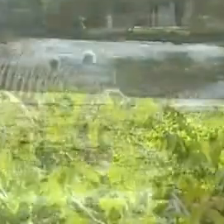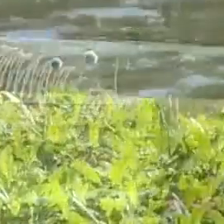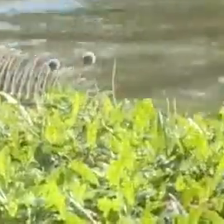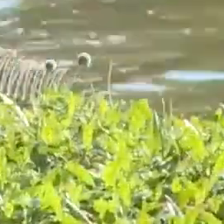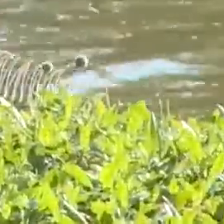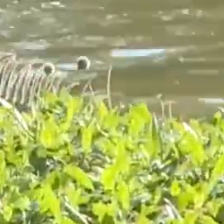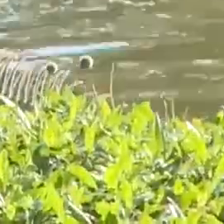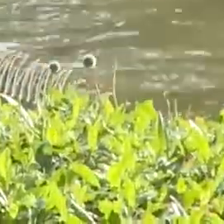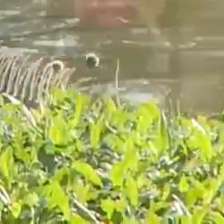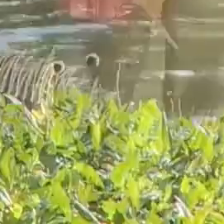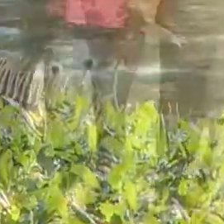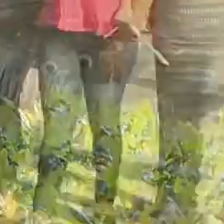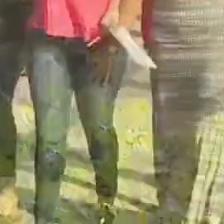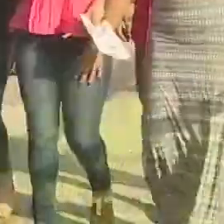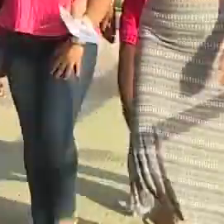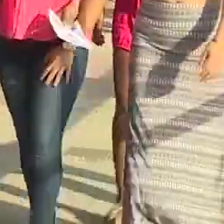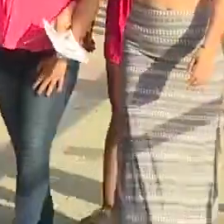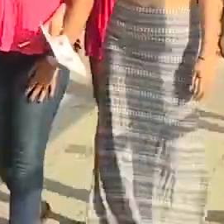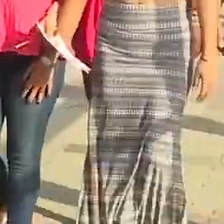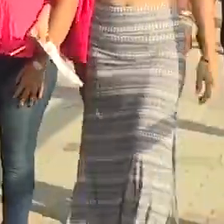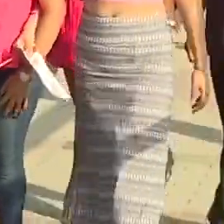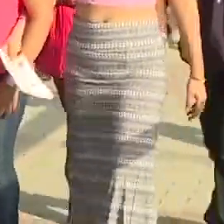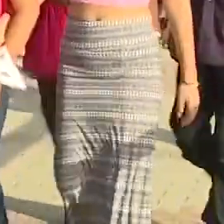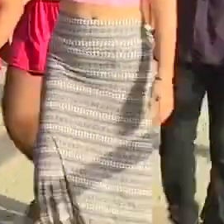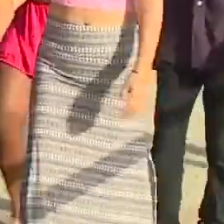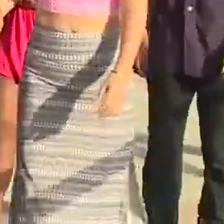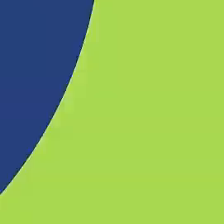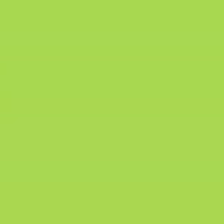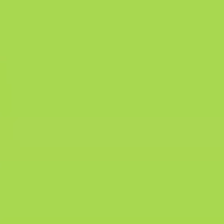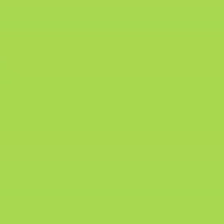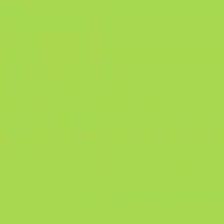Por una universidad más incluyente e innovadora.